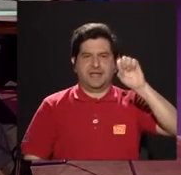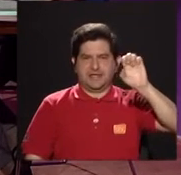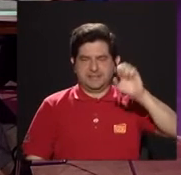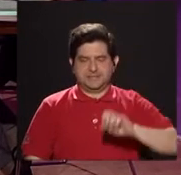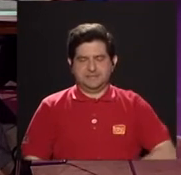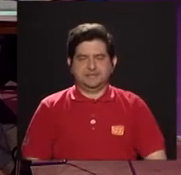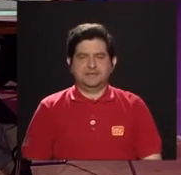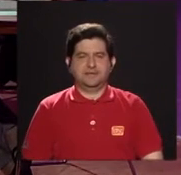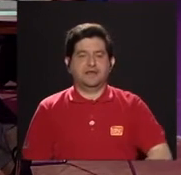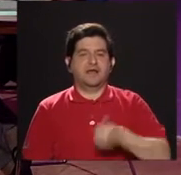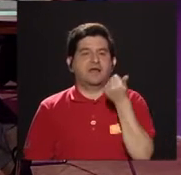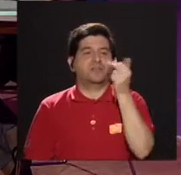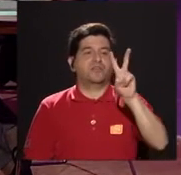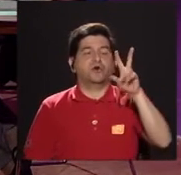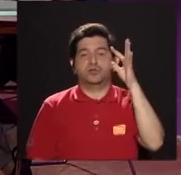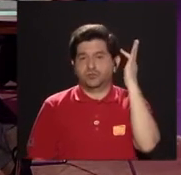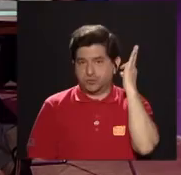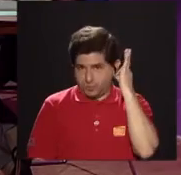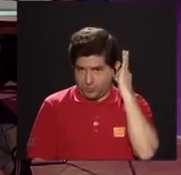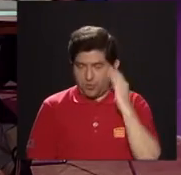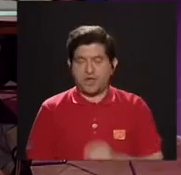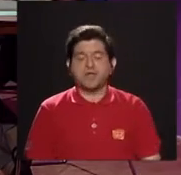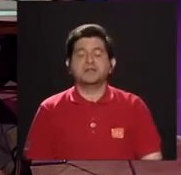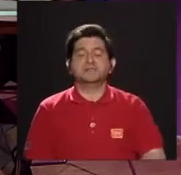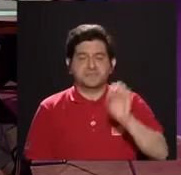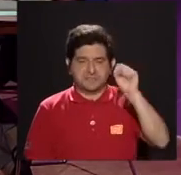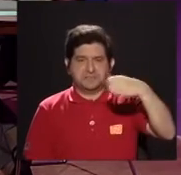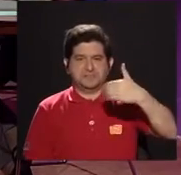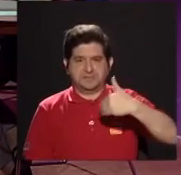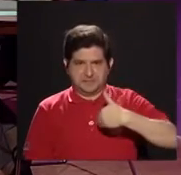Elecciones, 12 mujeres habían alcanzado